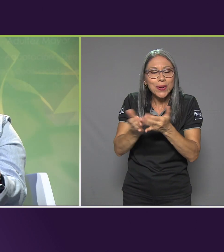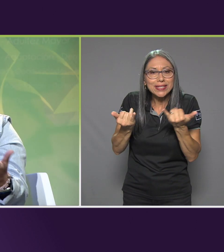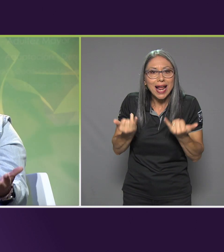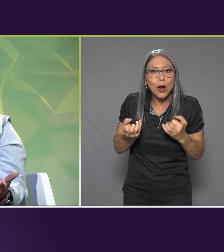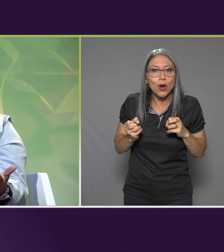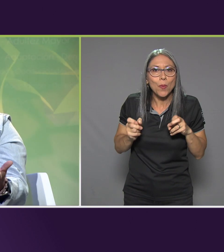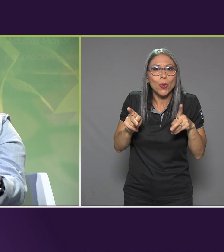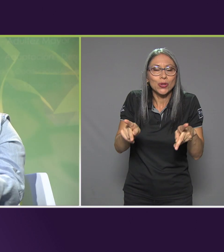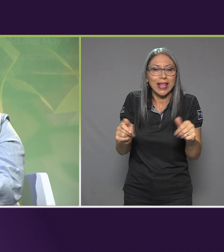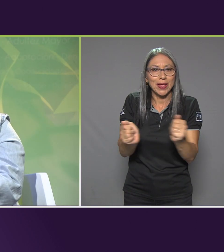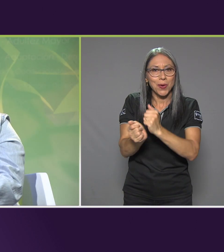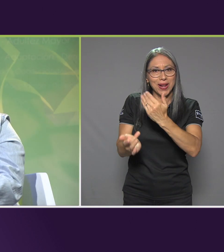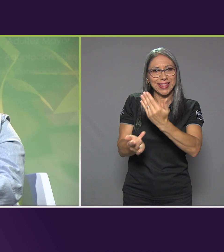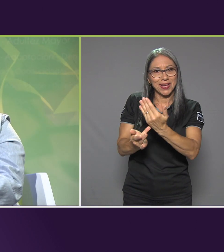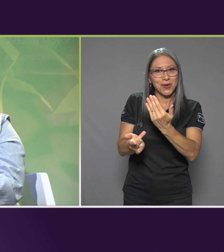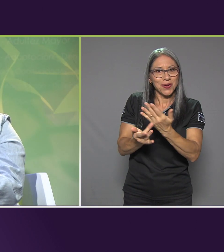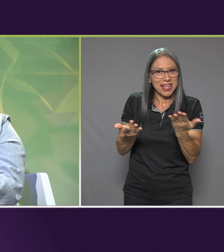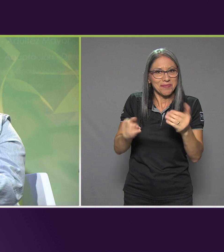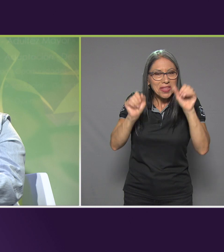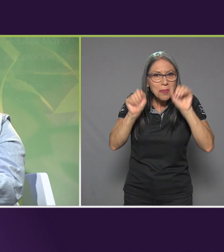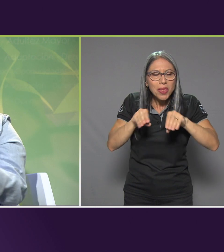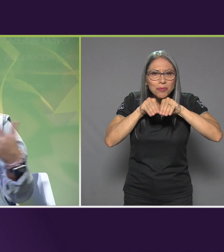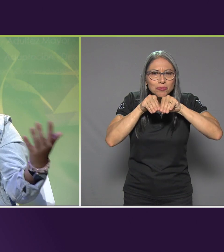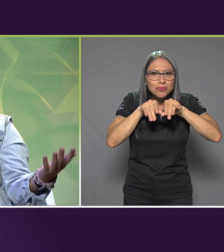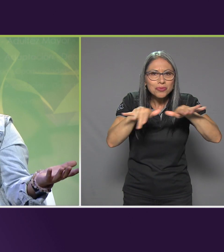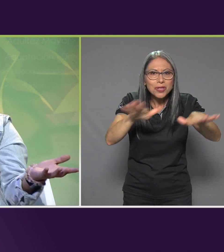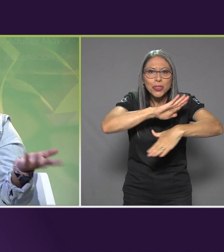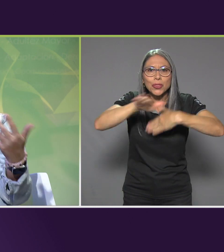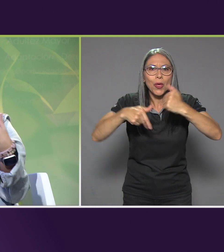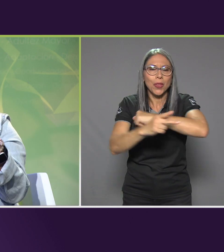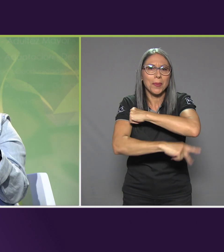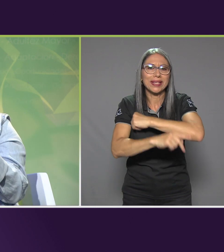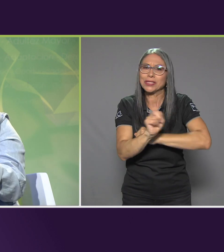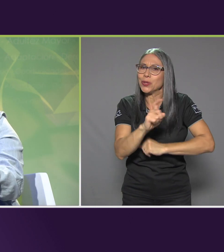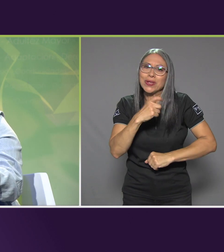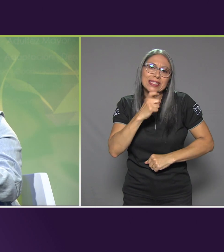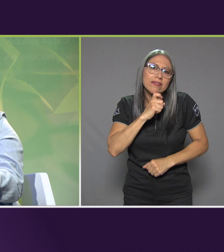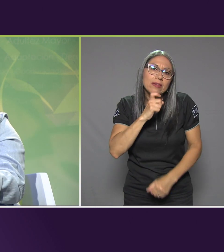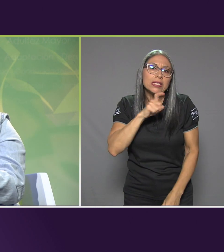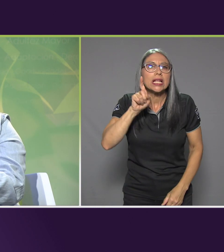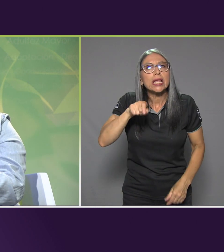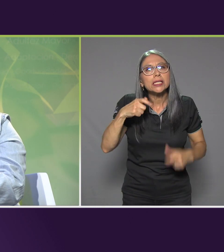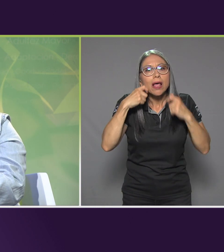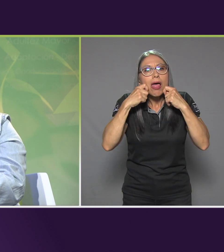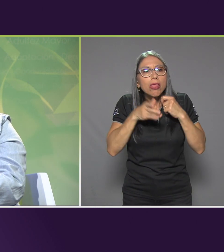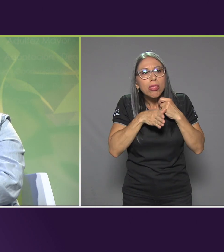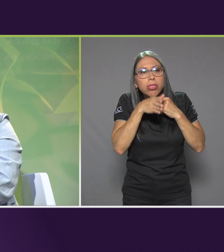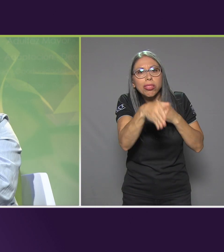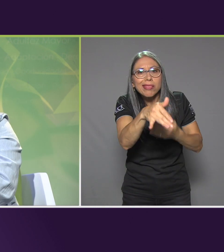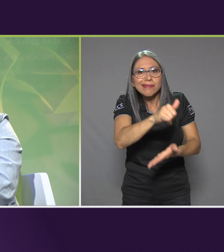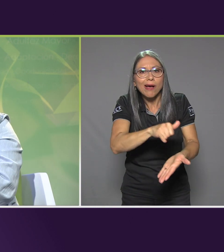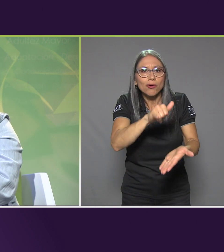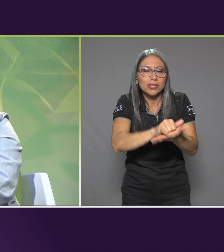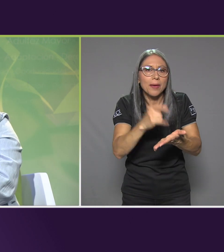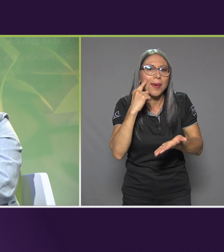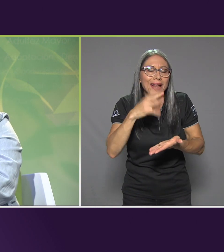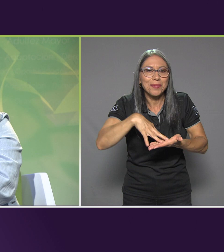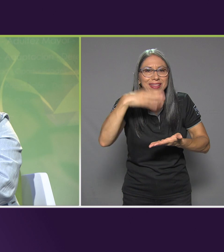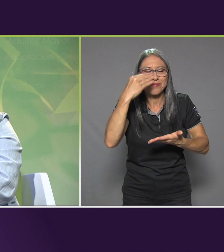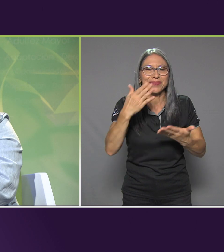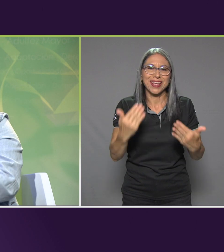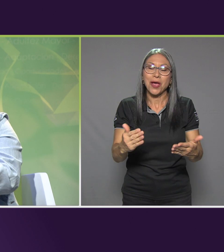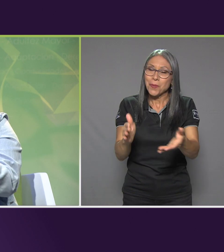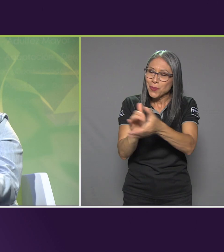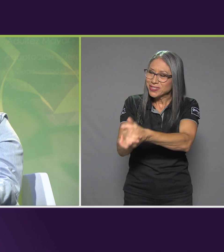la tecnología nos permite, ¿verdad?, llegar a todo el territorio nacional y que ya no sea tan difícil desplazarse hasta San José para recibir la